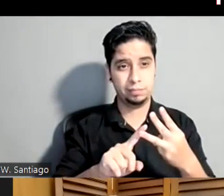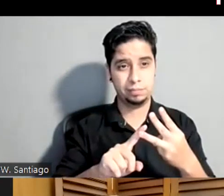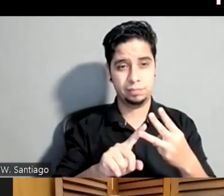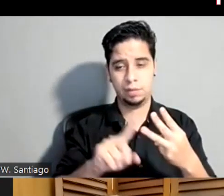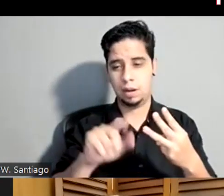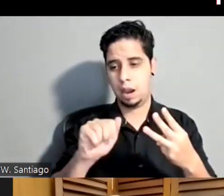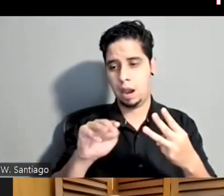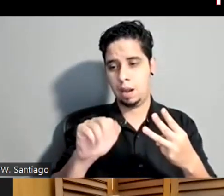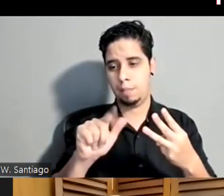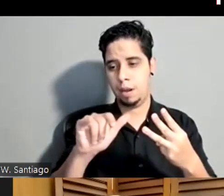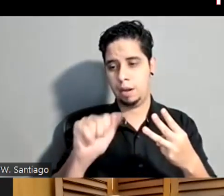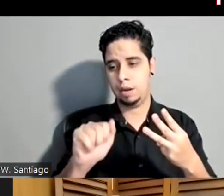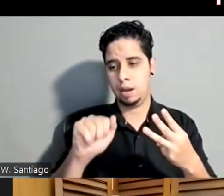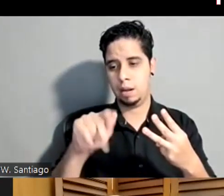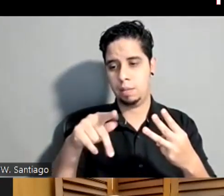Amalia Paoli.